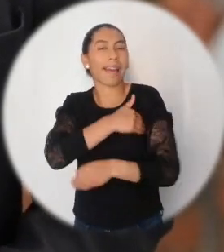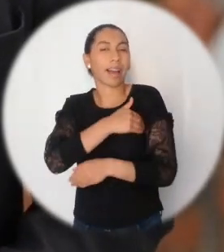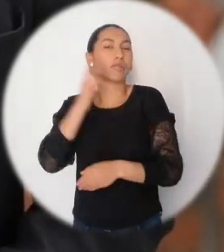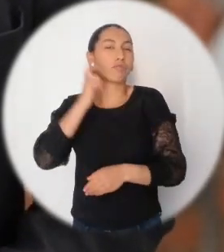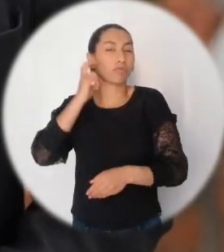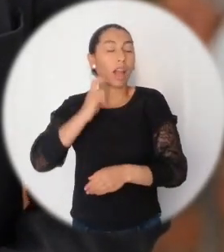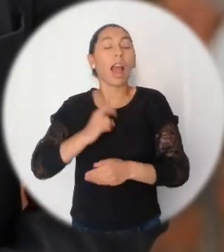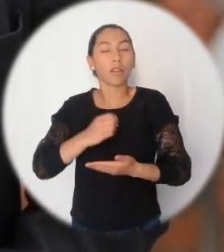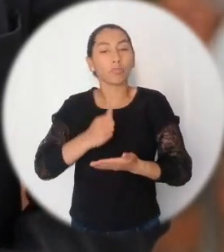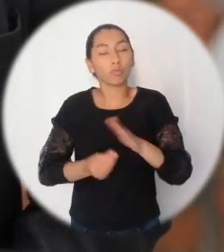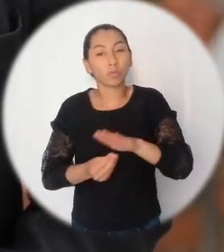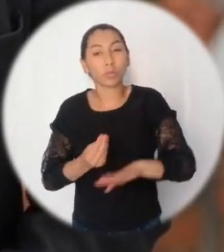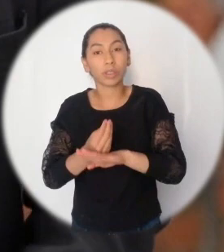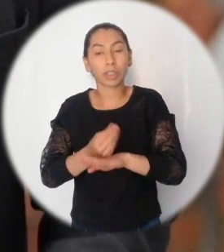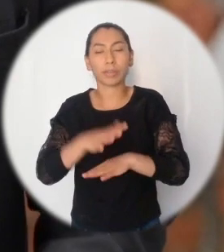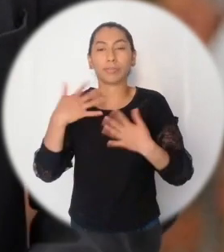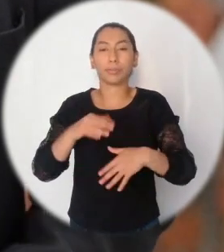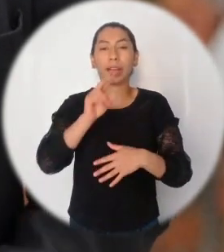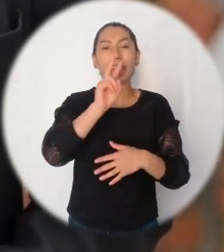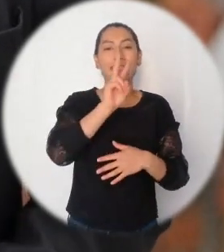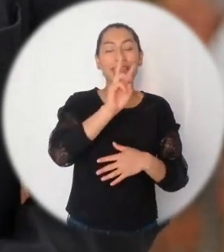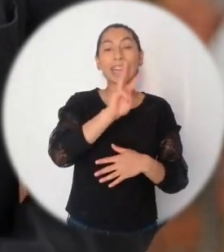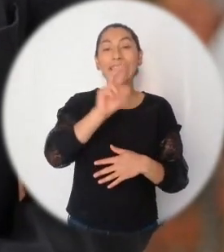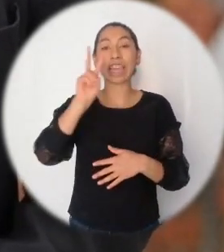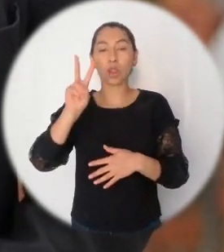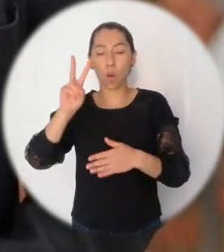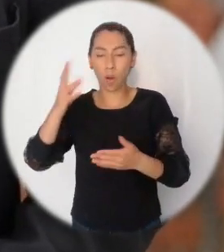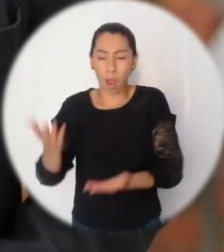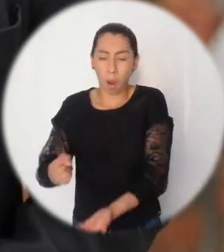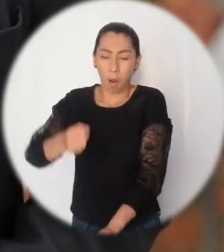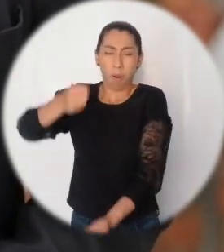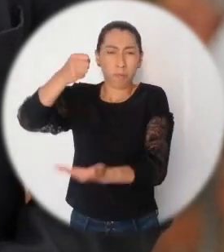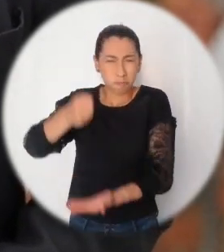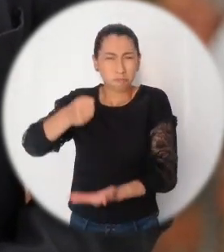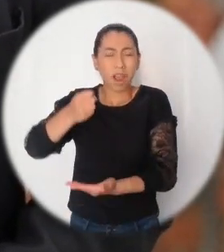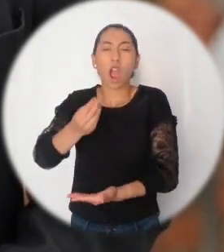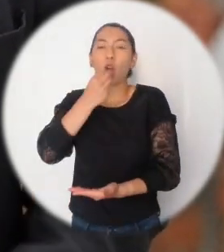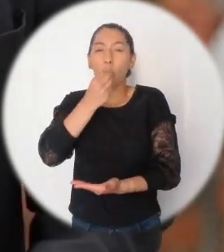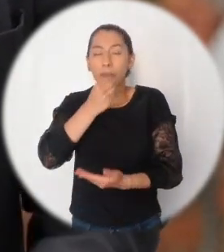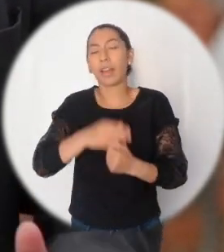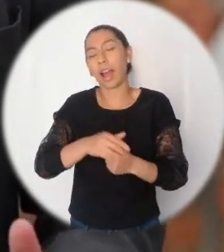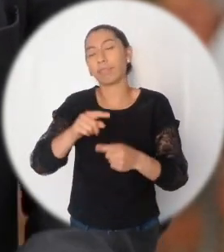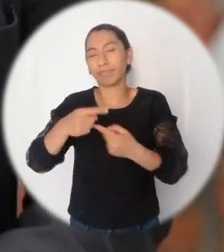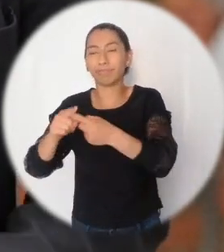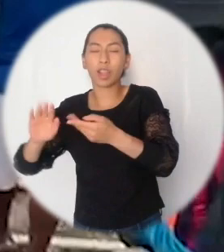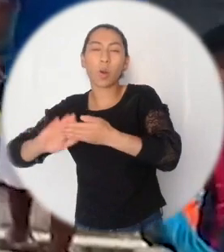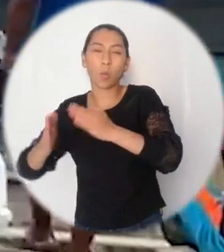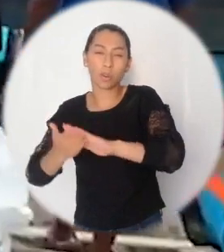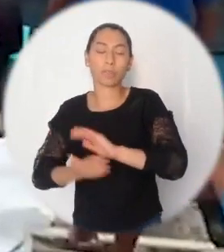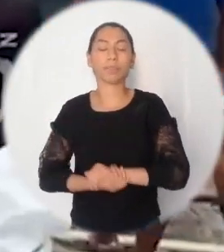Unidad para las Víctimas entrega 32 toneladas de ayuda humanitaria a 19 comunidades indígenas que se encuentran en situación de